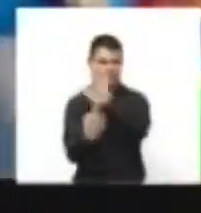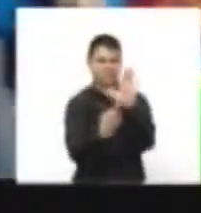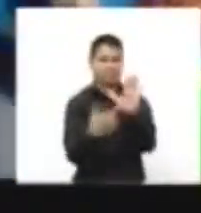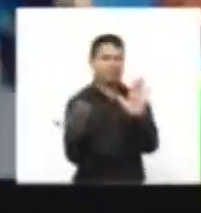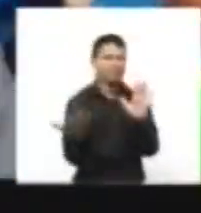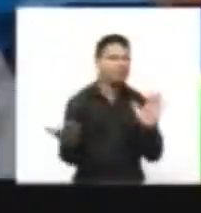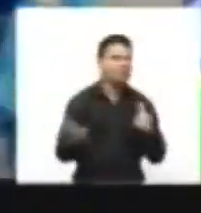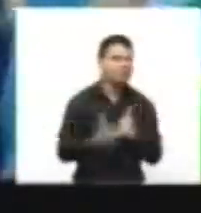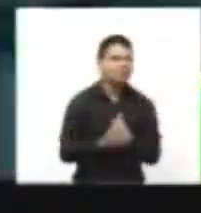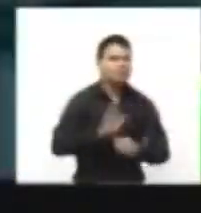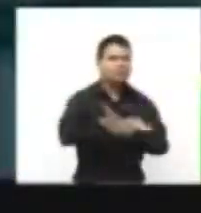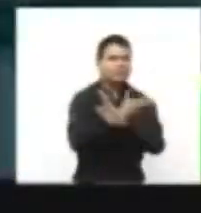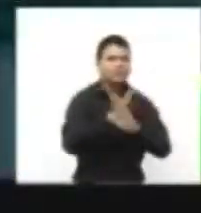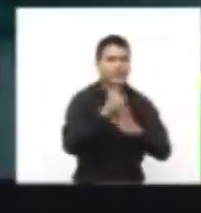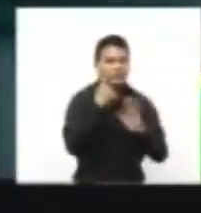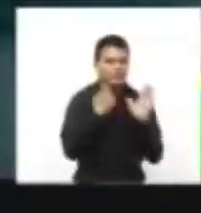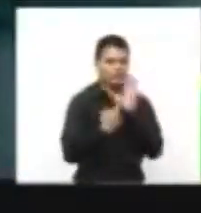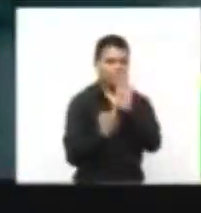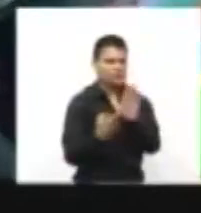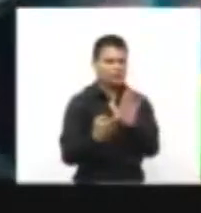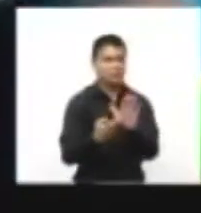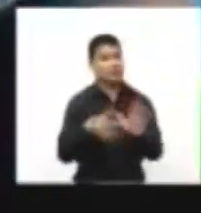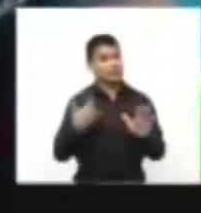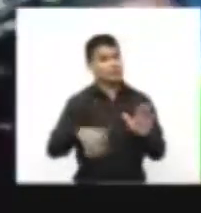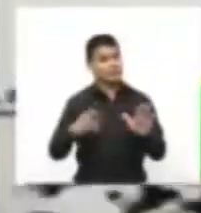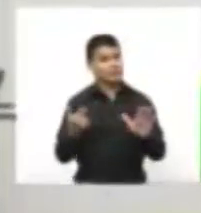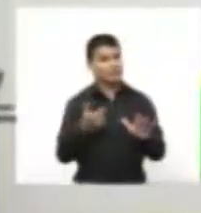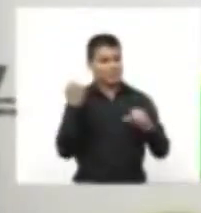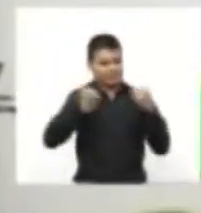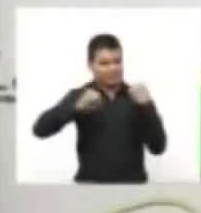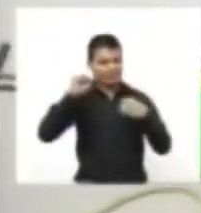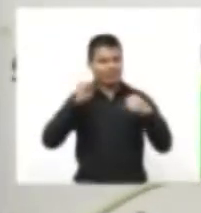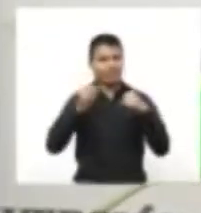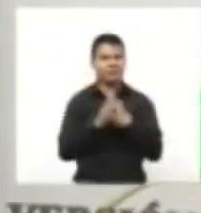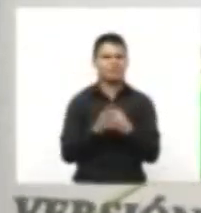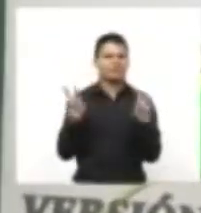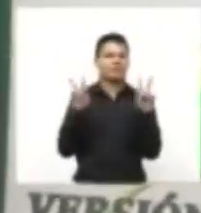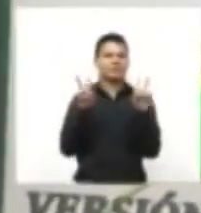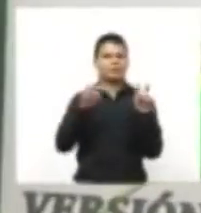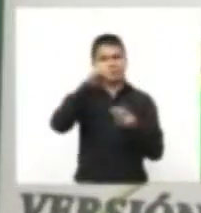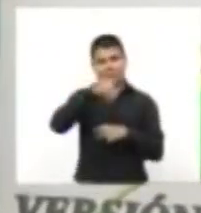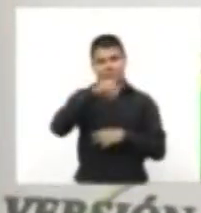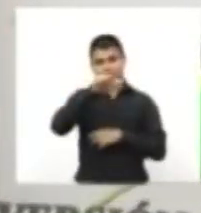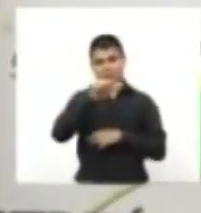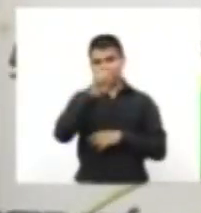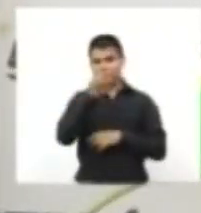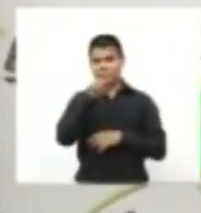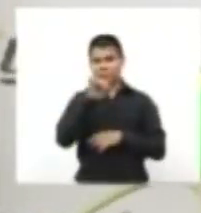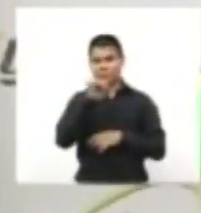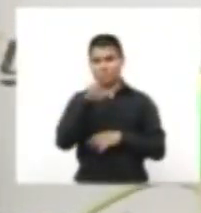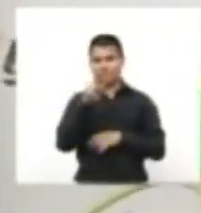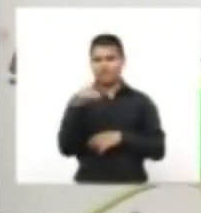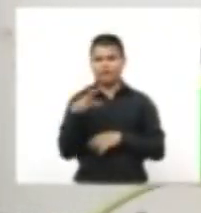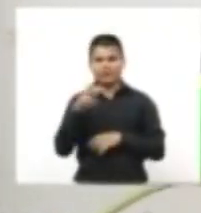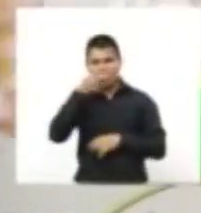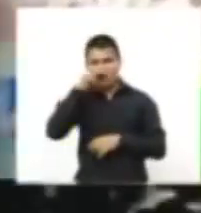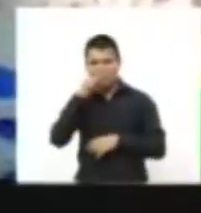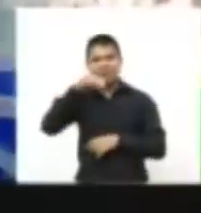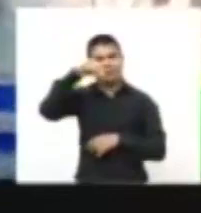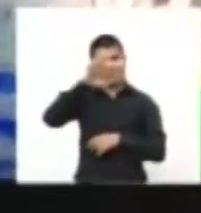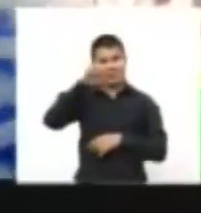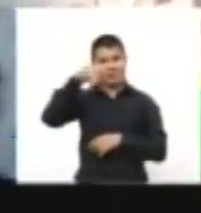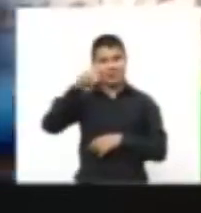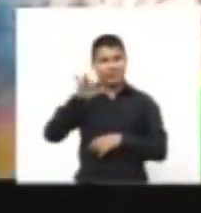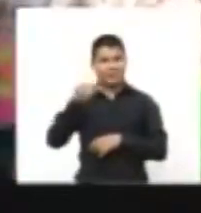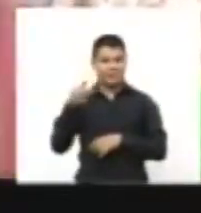para deleitarnos como siempre en las fiestas del carnaval de Barranquilla. El tema se llama Mosaico Emilia, quisimos hacerle un homenaje a la Niña Emilia, una de las